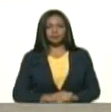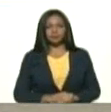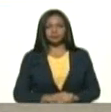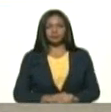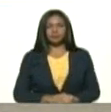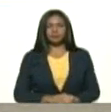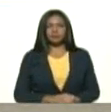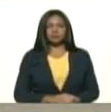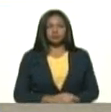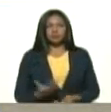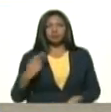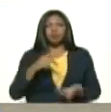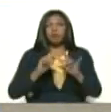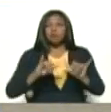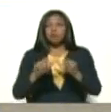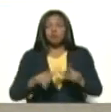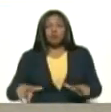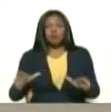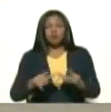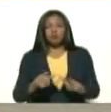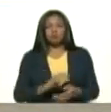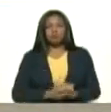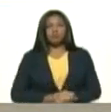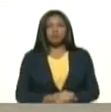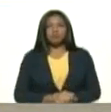Frías. Estamos aquí mismo en el mismo salón.